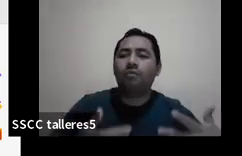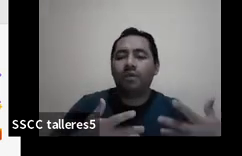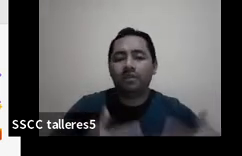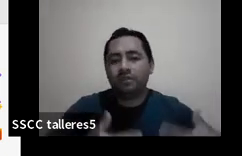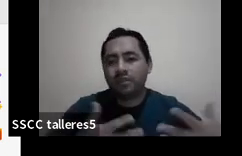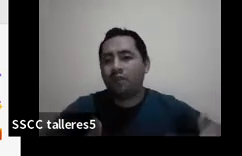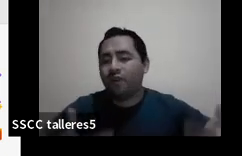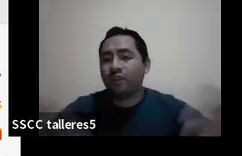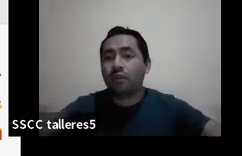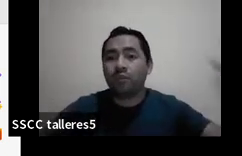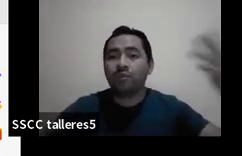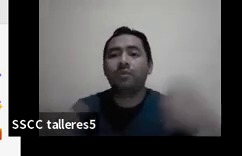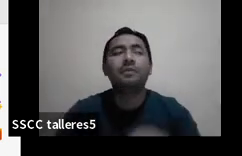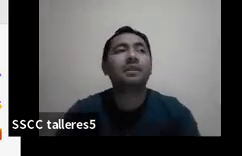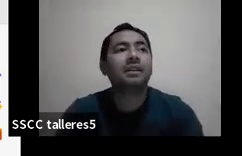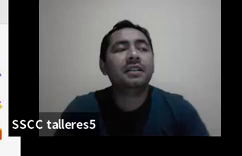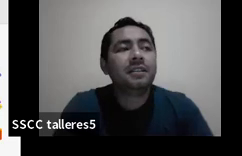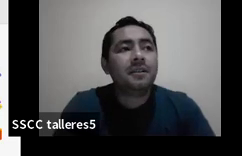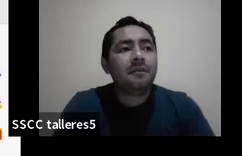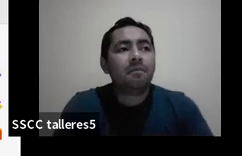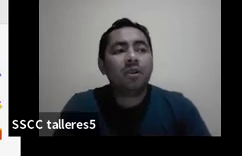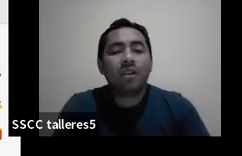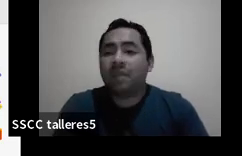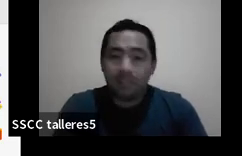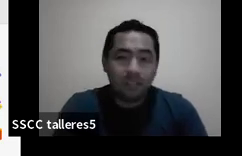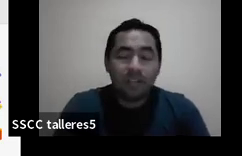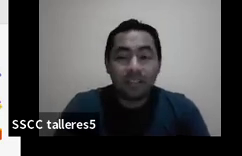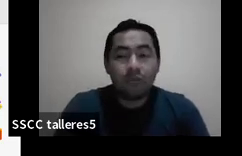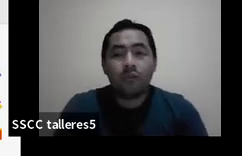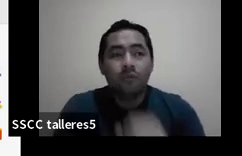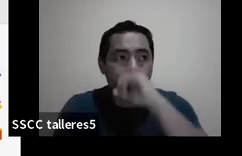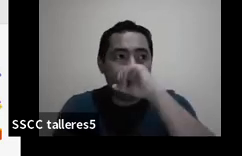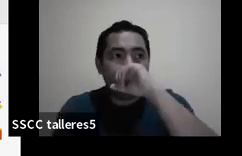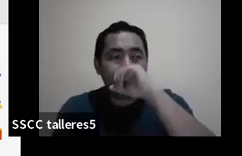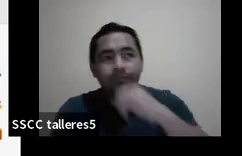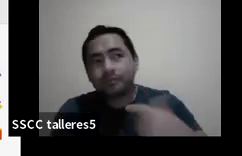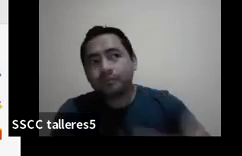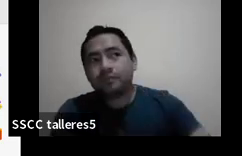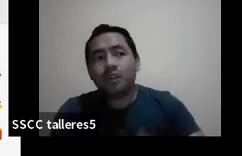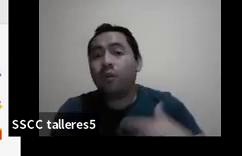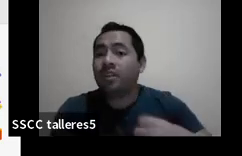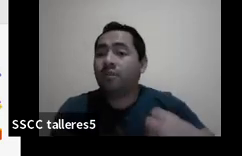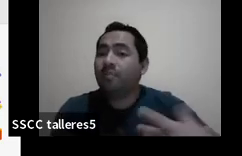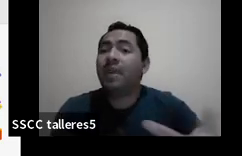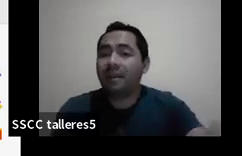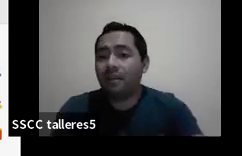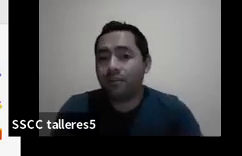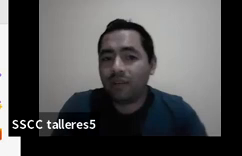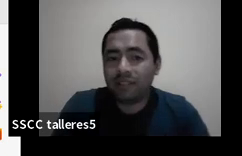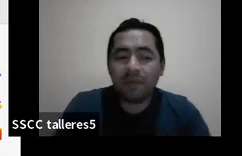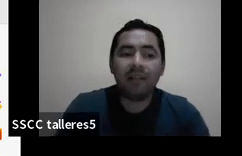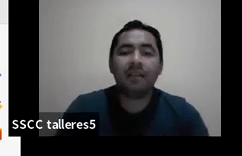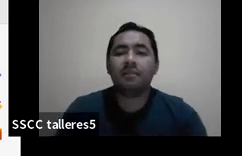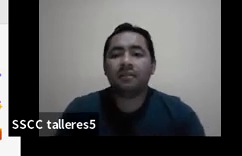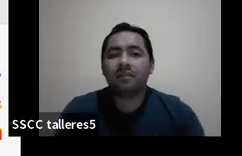un hijo, pues, sano, fuerte y robusto. Pero, ¿qué pasa si el niño nace sordo o el niño pierde la